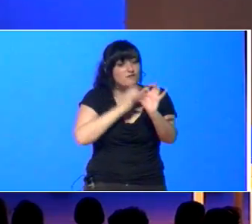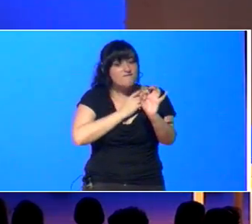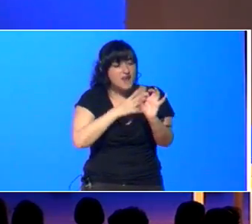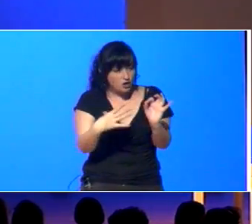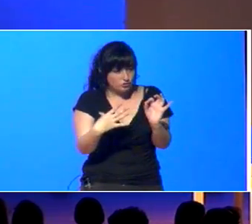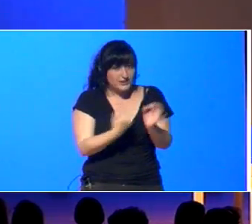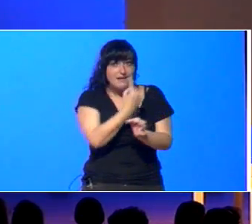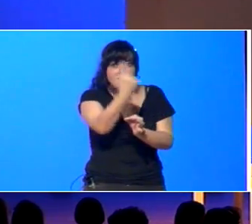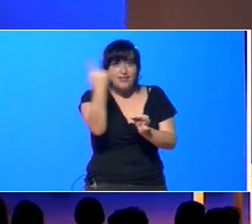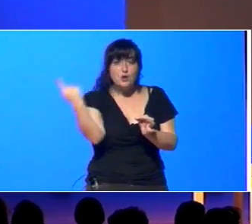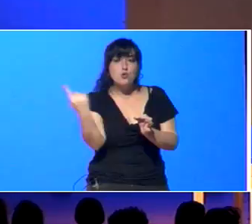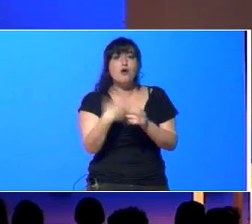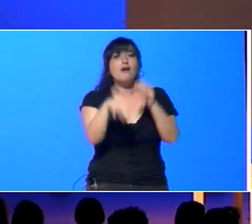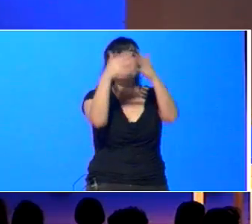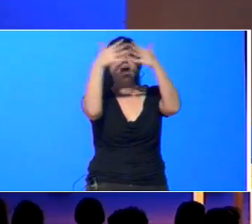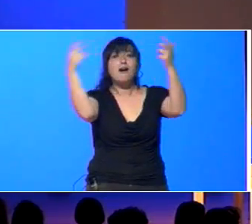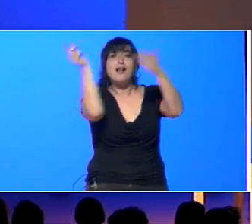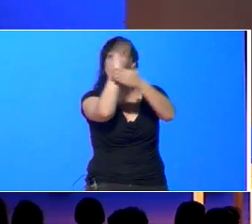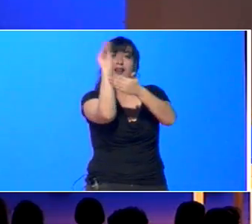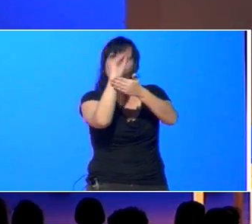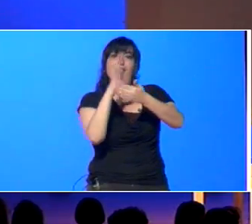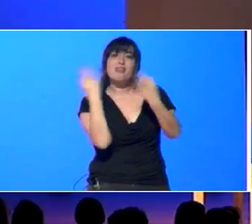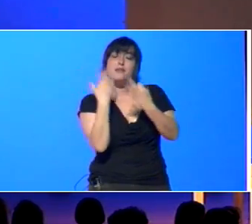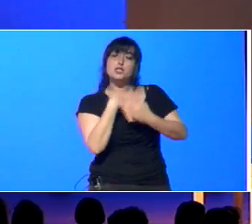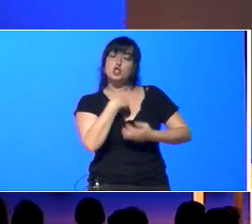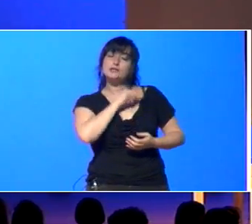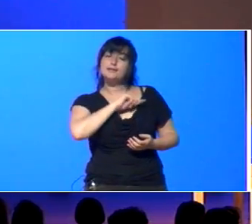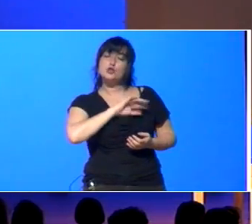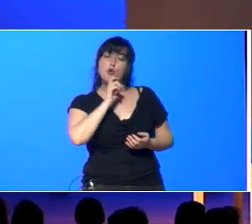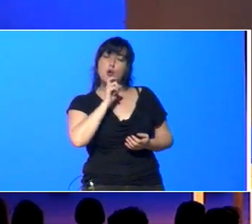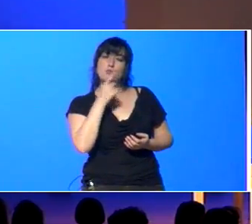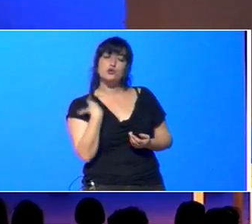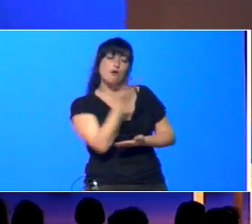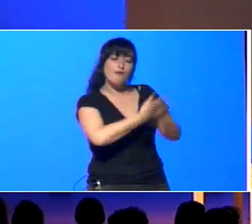yo. ¿Qué he sentido haciendo esto con estos chicos?